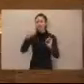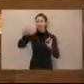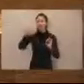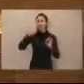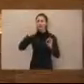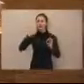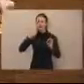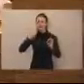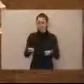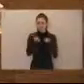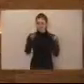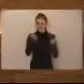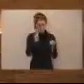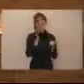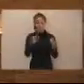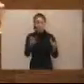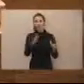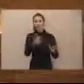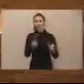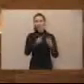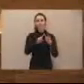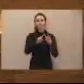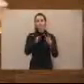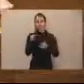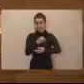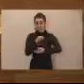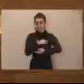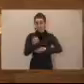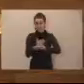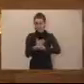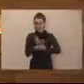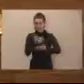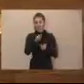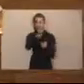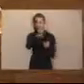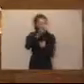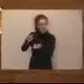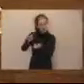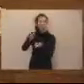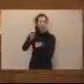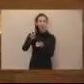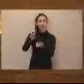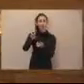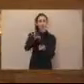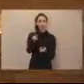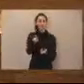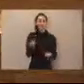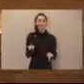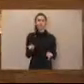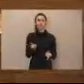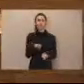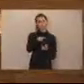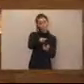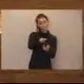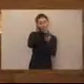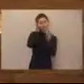días atrás. Segundo, que parece ser que hay un repunte de los ingresos en dos impuestos cedidos importantes. Uno, el impuesto